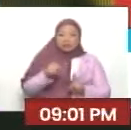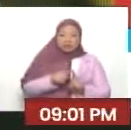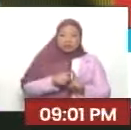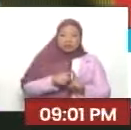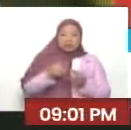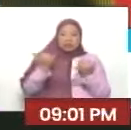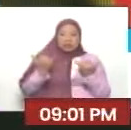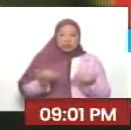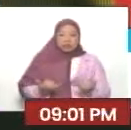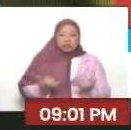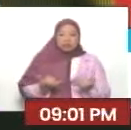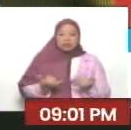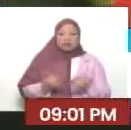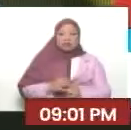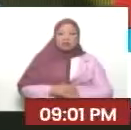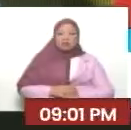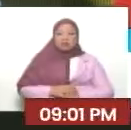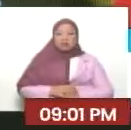solo.